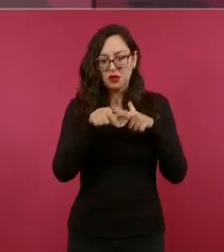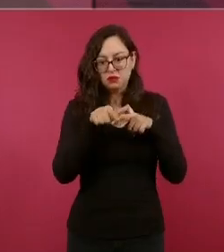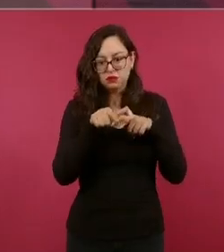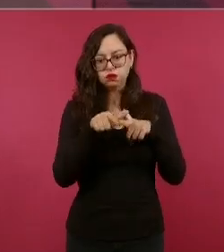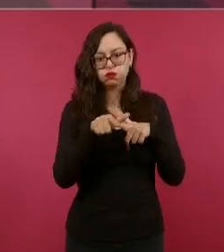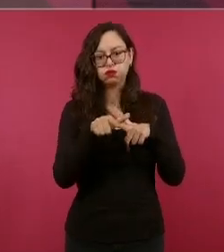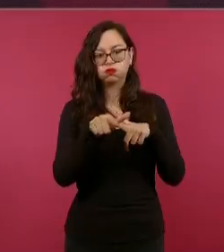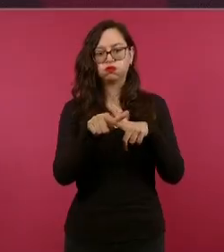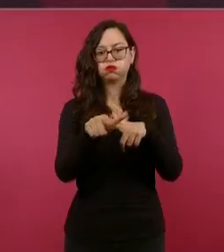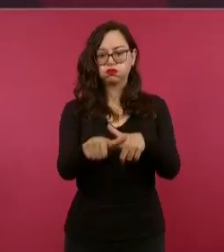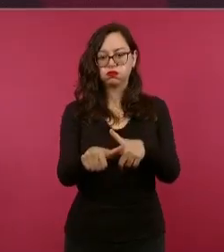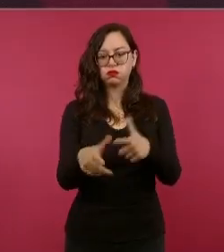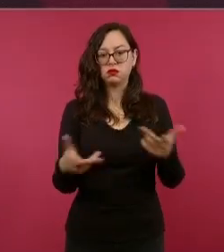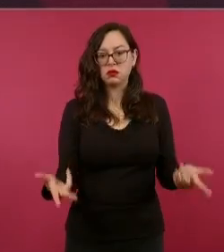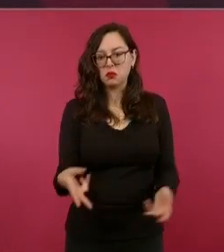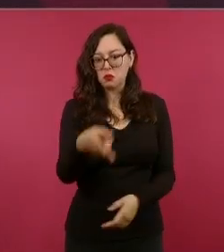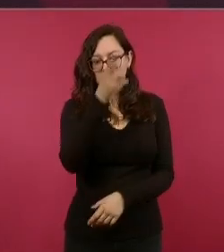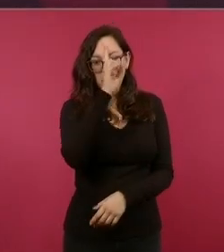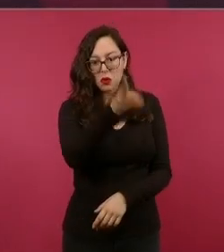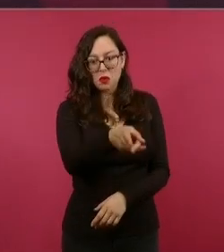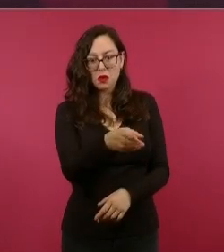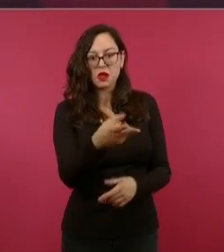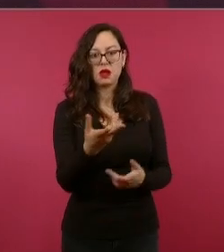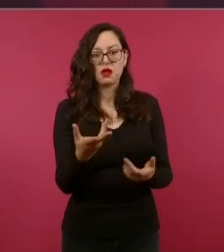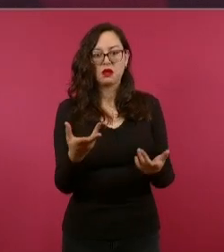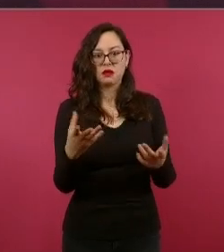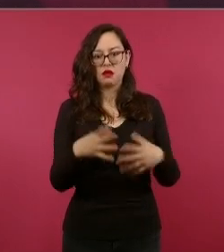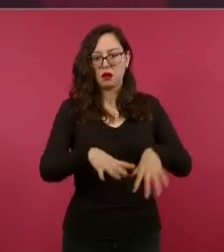y no las pueden prohibir.